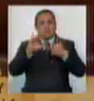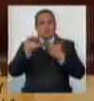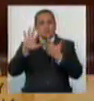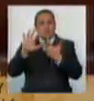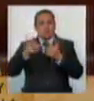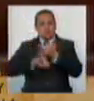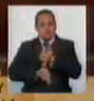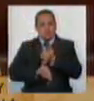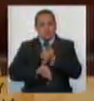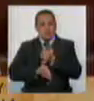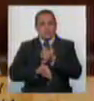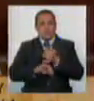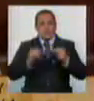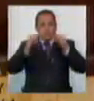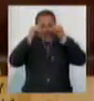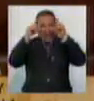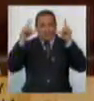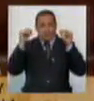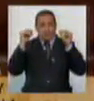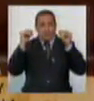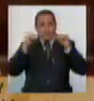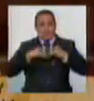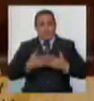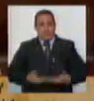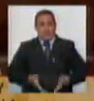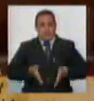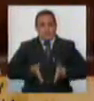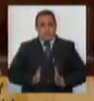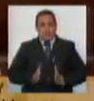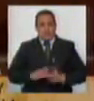soles y las enfermeras y obstetras